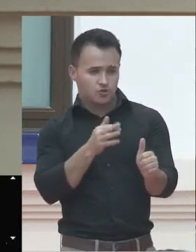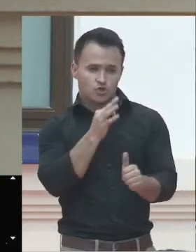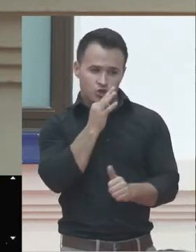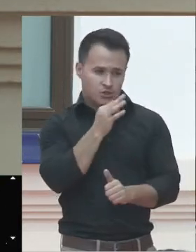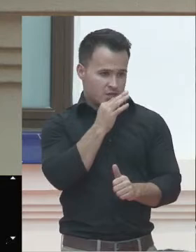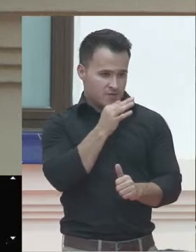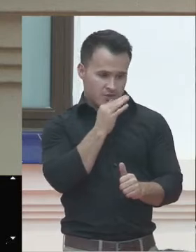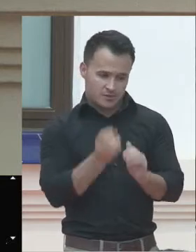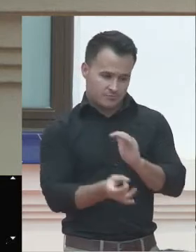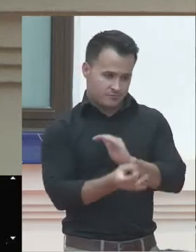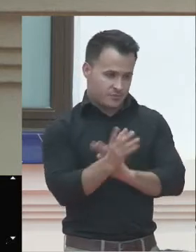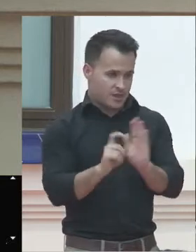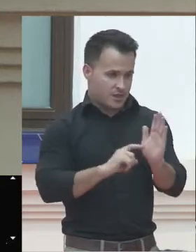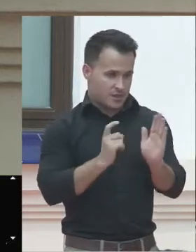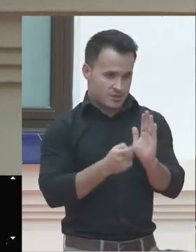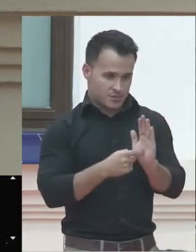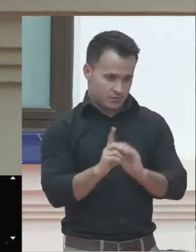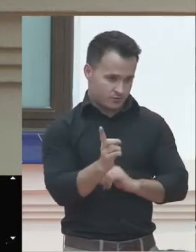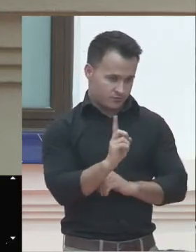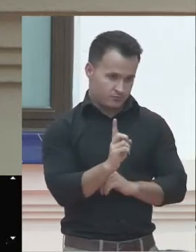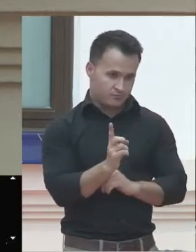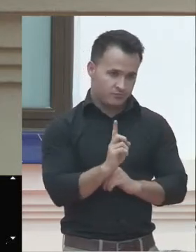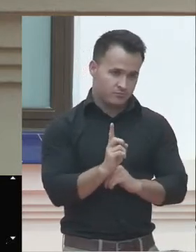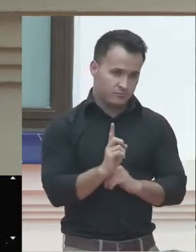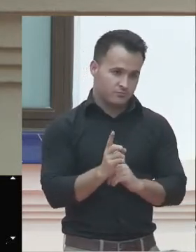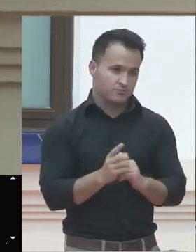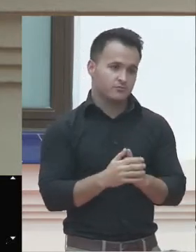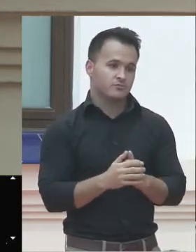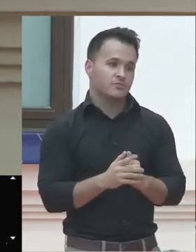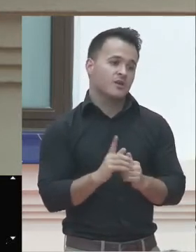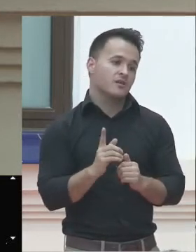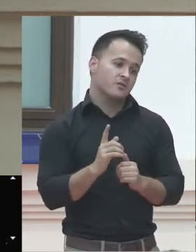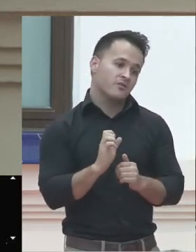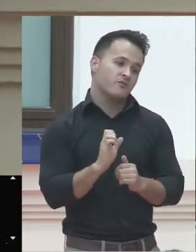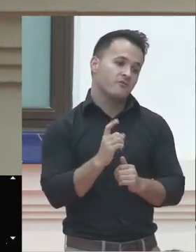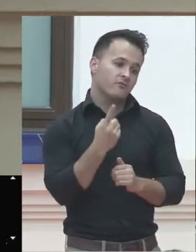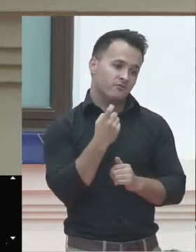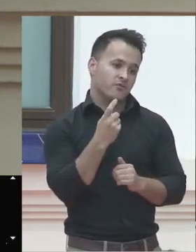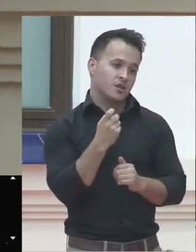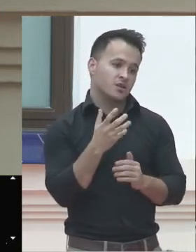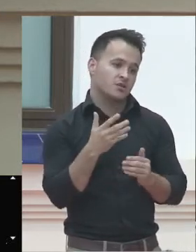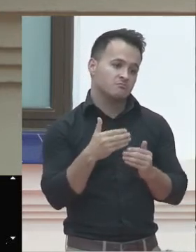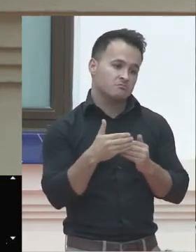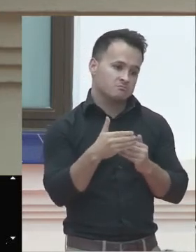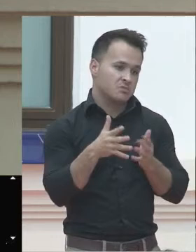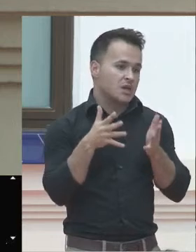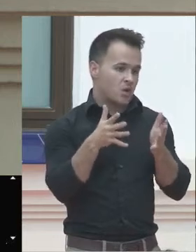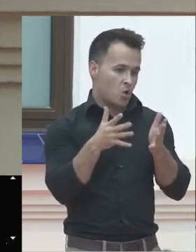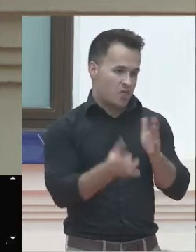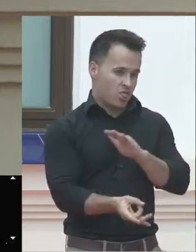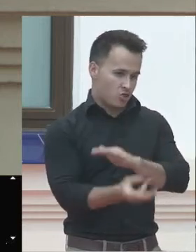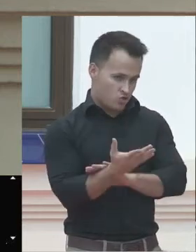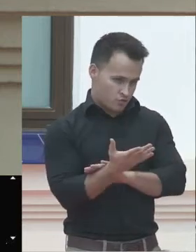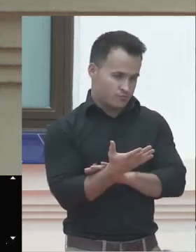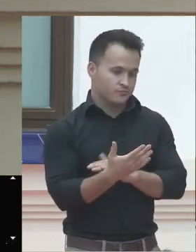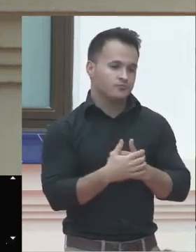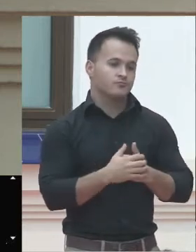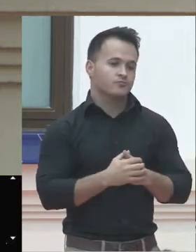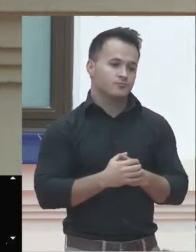de Transporte de los Estados Unidos está por sacar una reglamentación cuyo borrador presentaron en diciembre del año